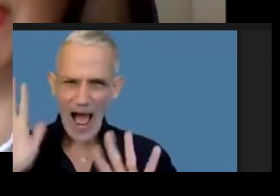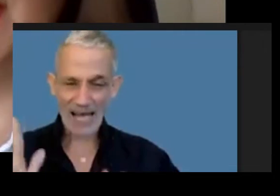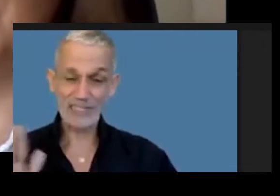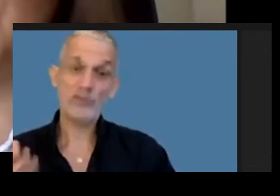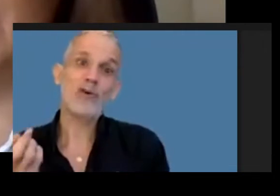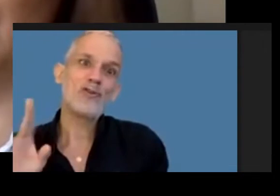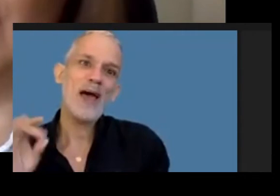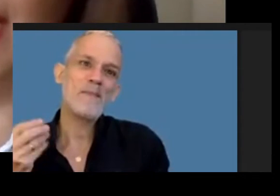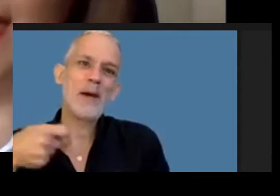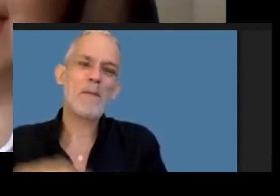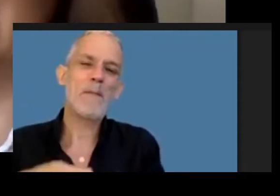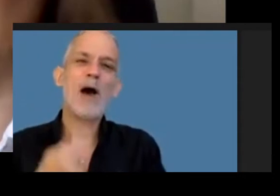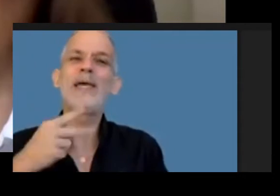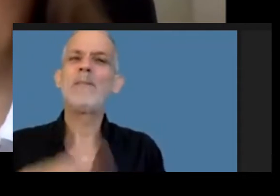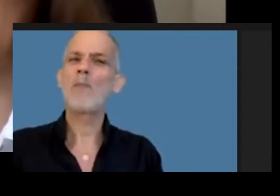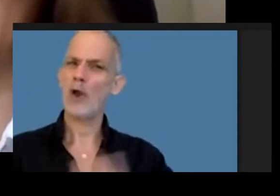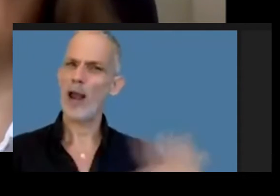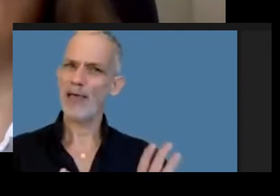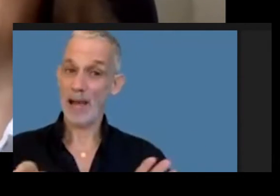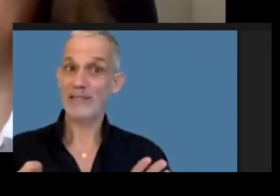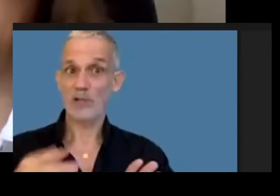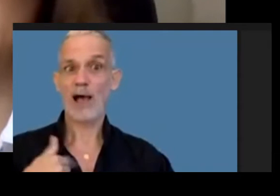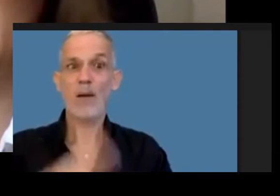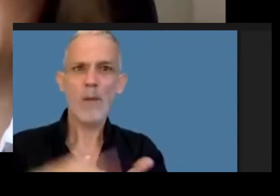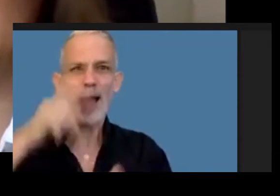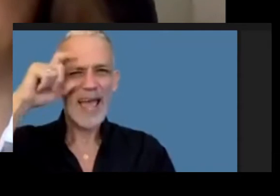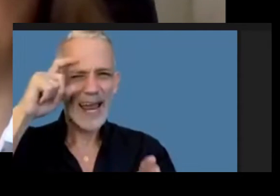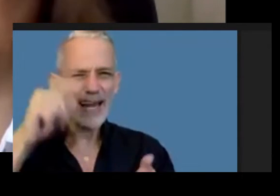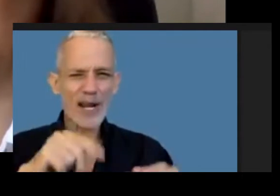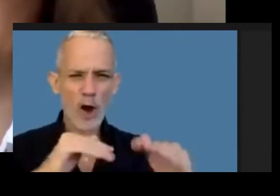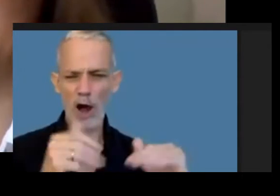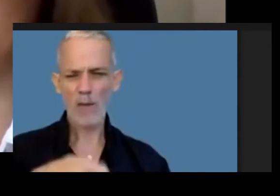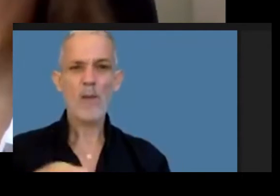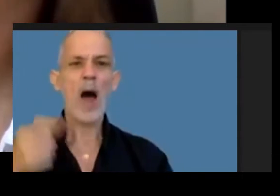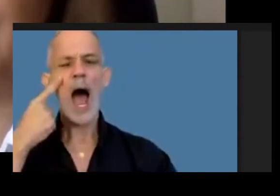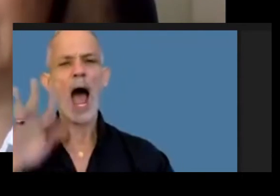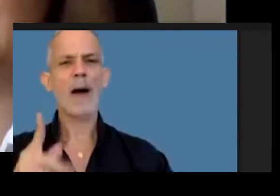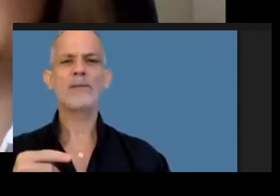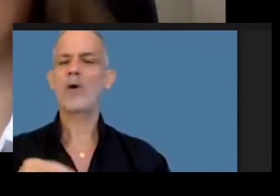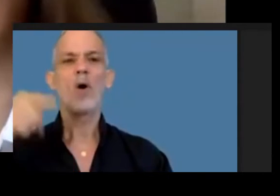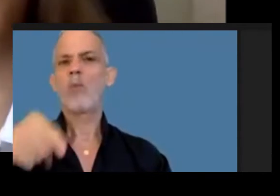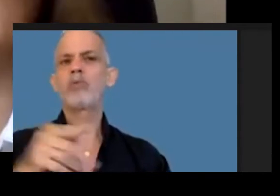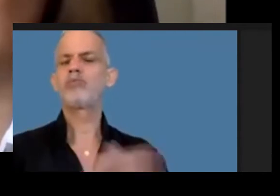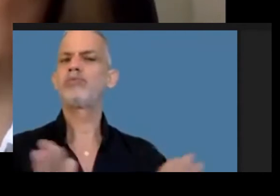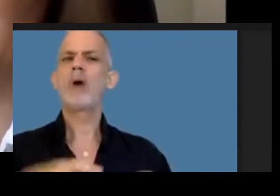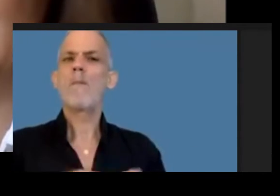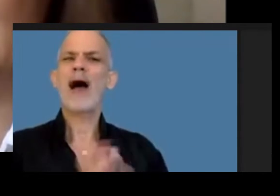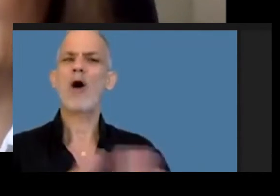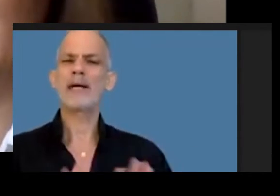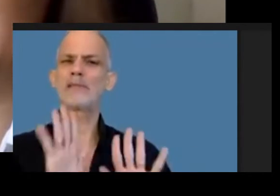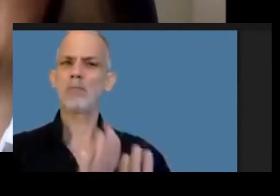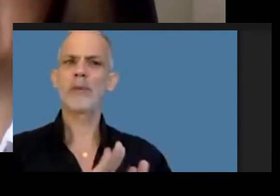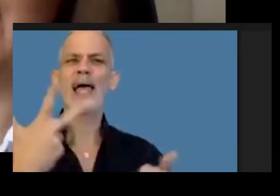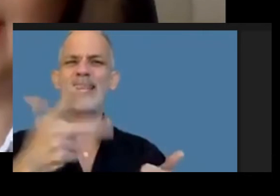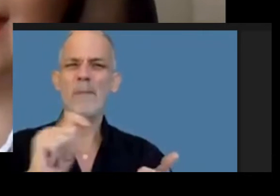el componente impositivo, que cuando llegue enero ejerceré el derecho del stop debit por lo menos 3 o 4